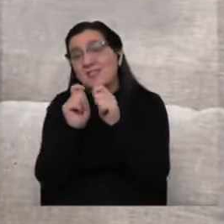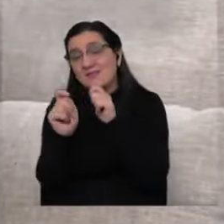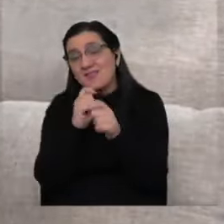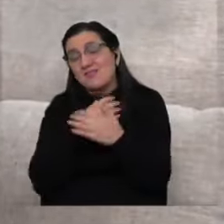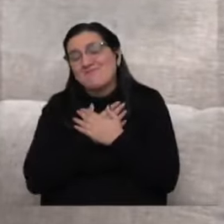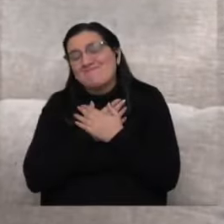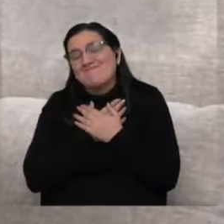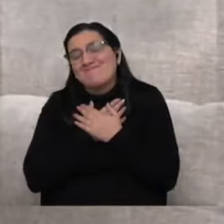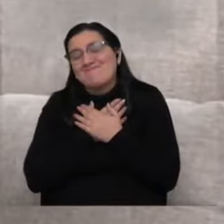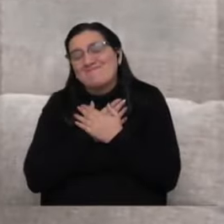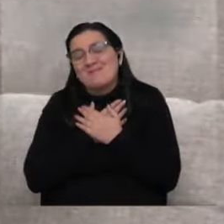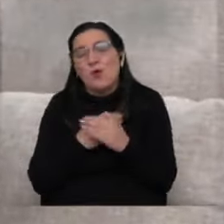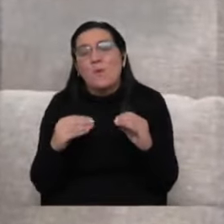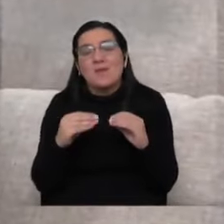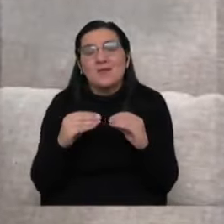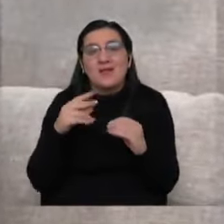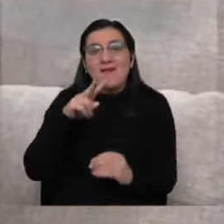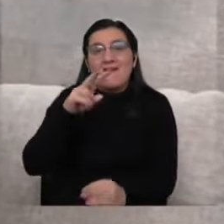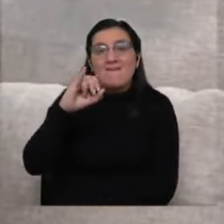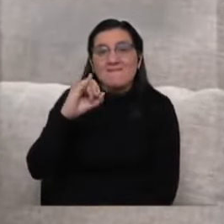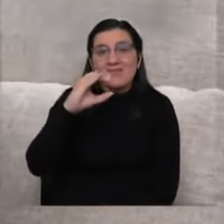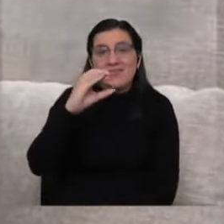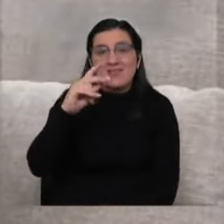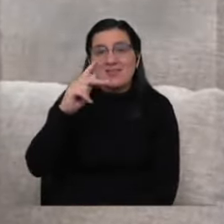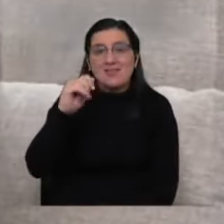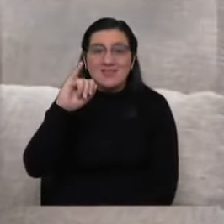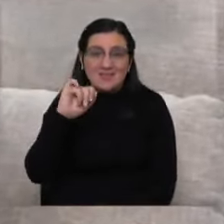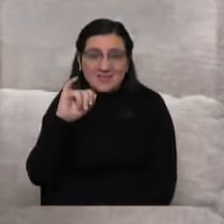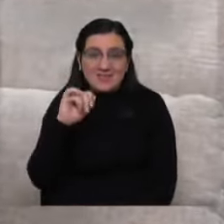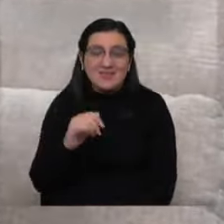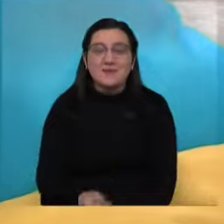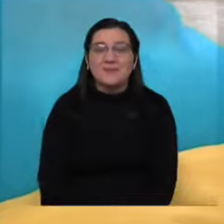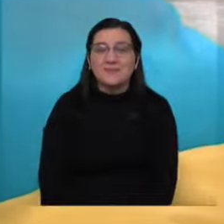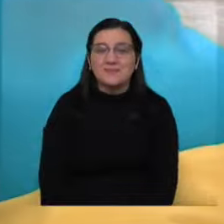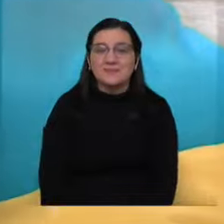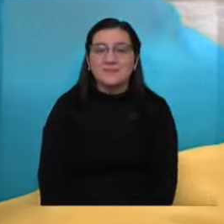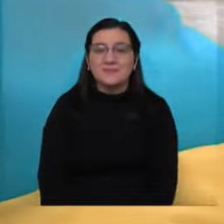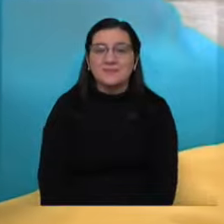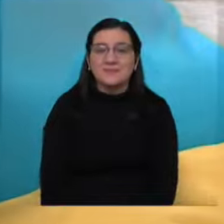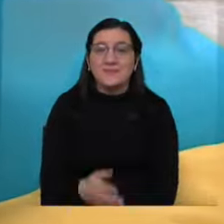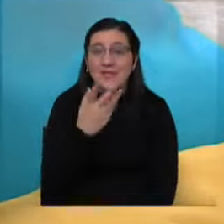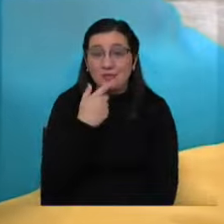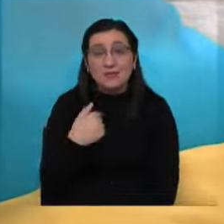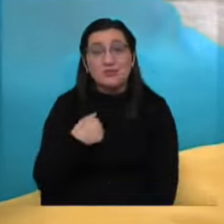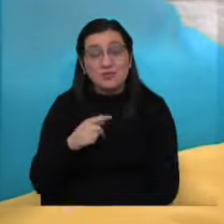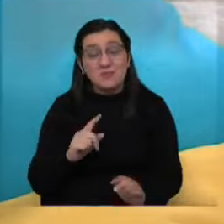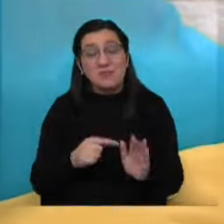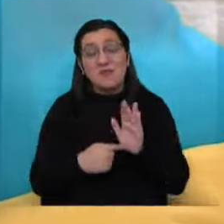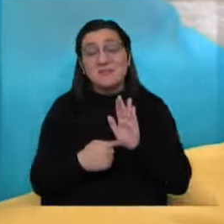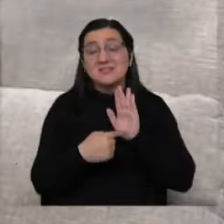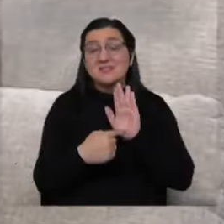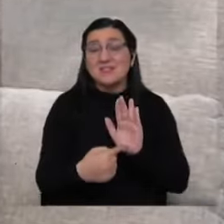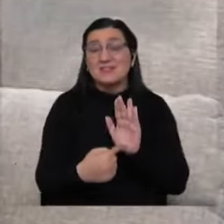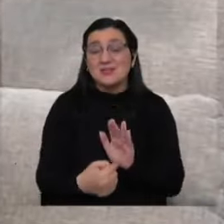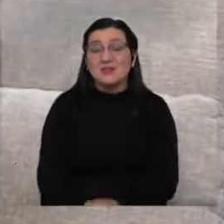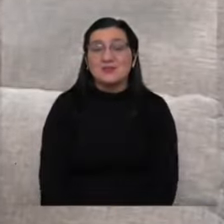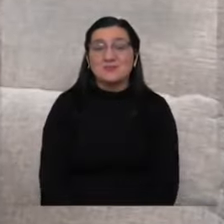queridísima con Vick turbide en un ratito nada más aá ciudad viva Me encantó que me pusieras a la presentación de